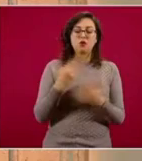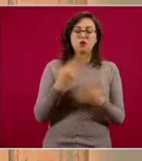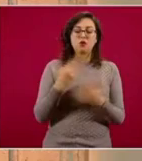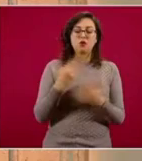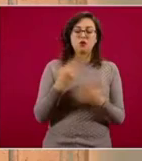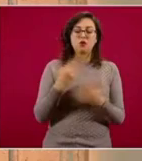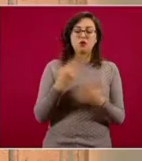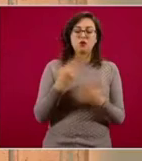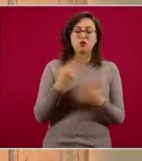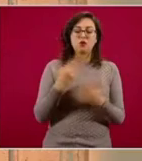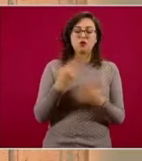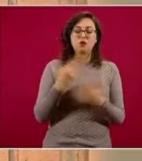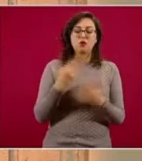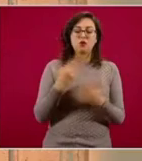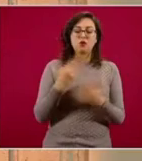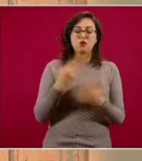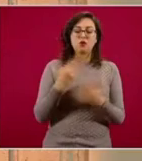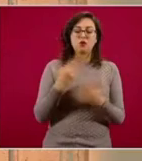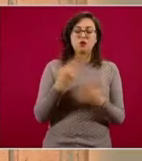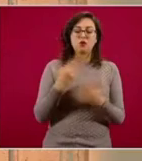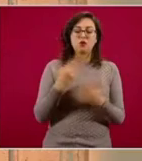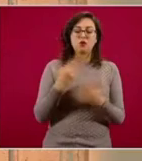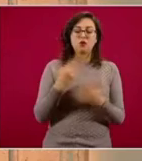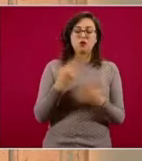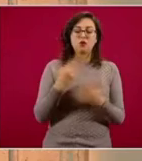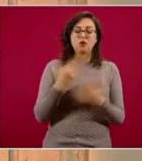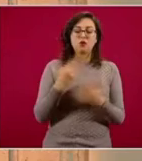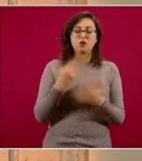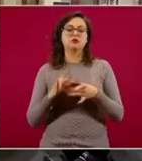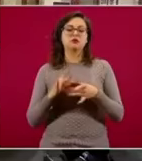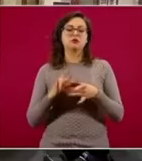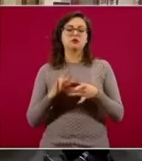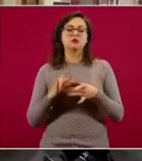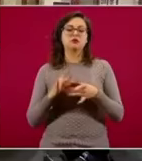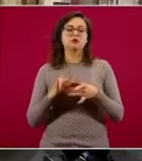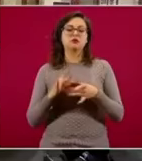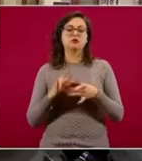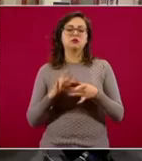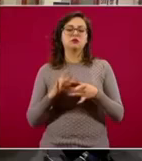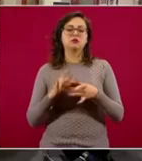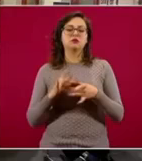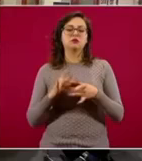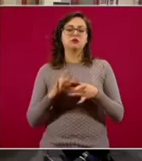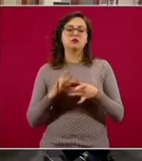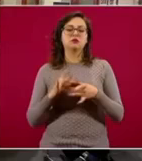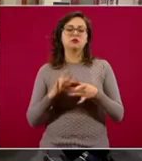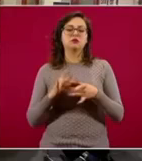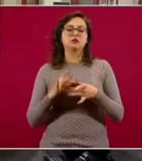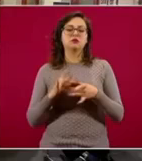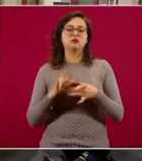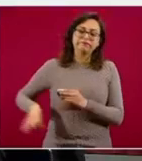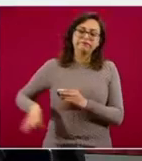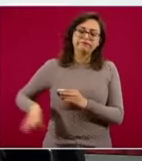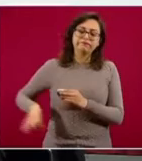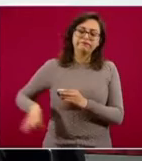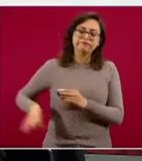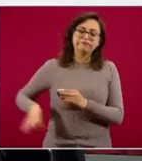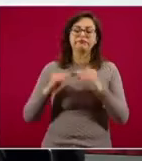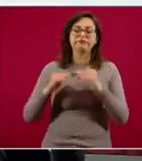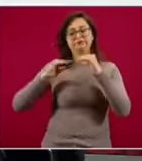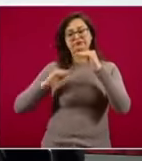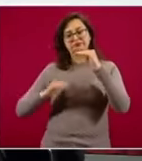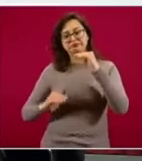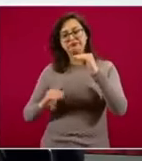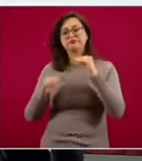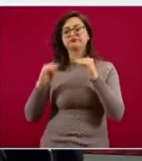visto en semanas previas, sabemos que en la medida que avancen los días se van integrando y se van confirmando más casos y por lo tanto esta disminución